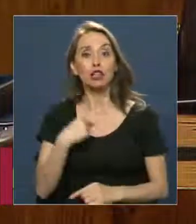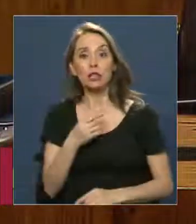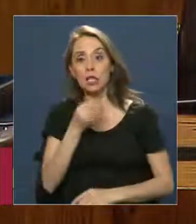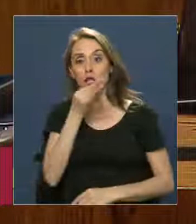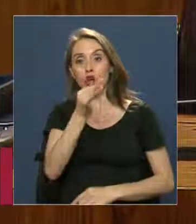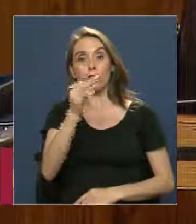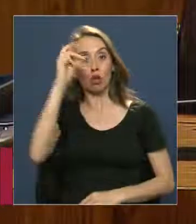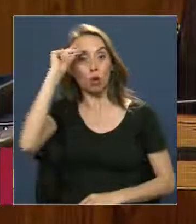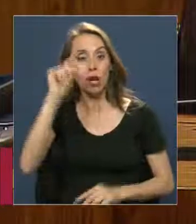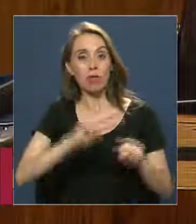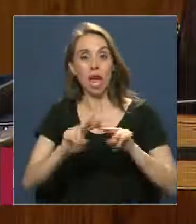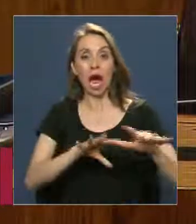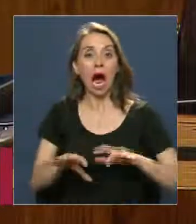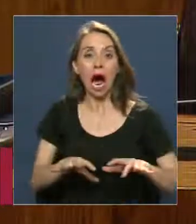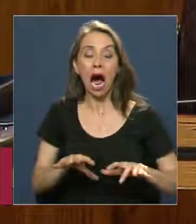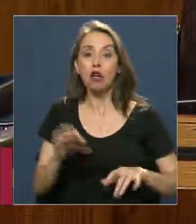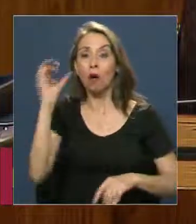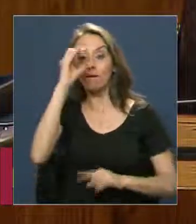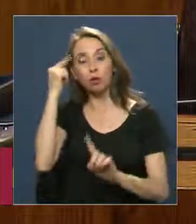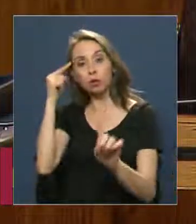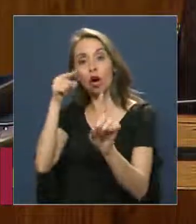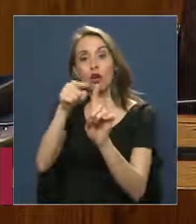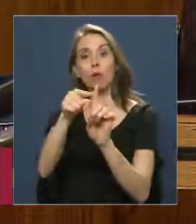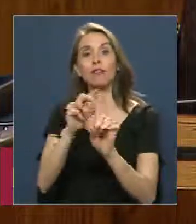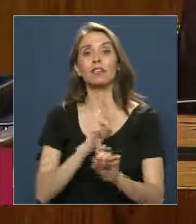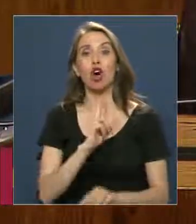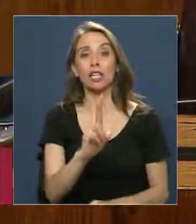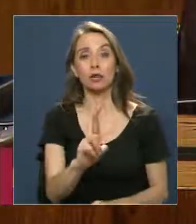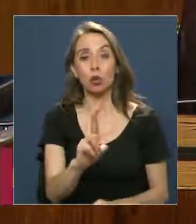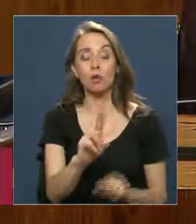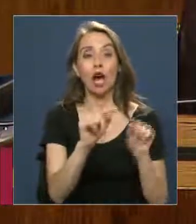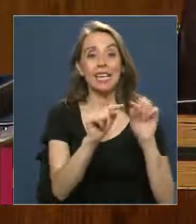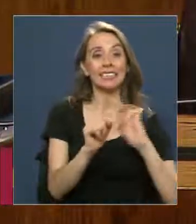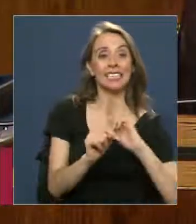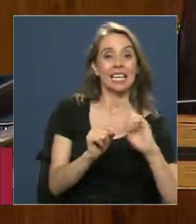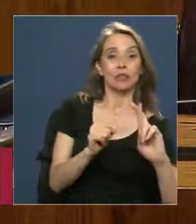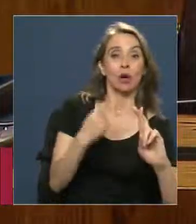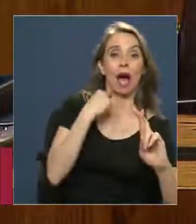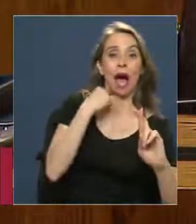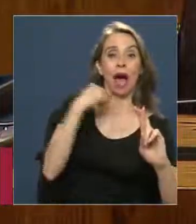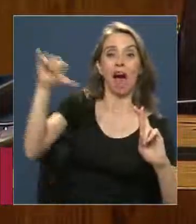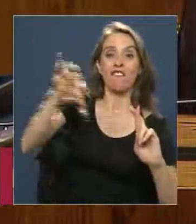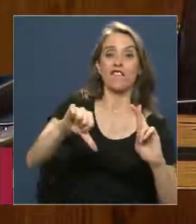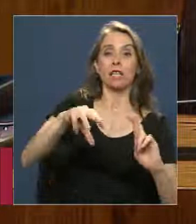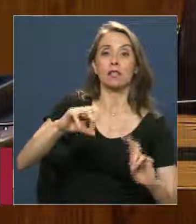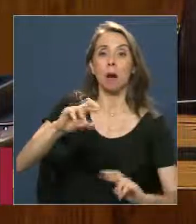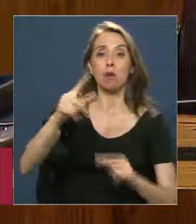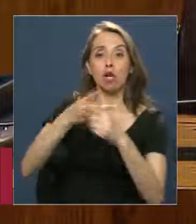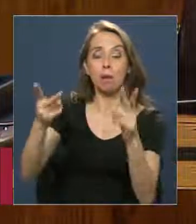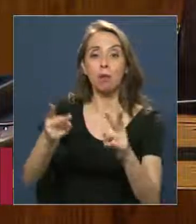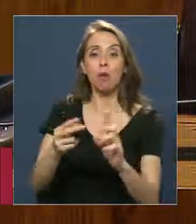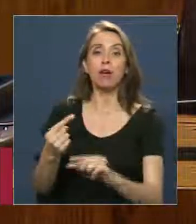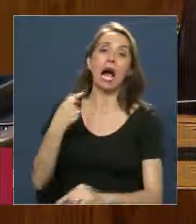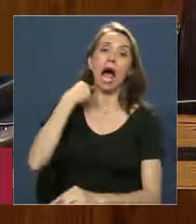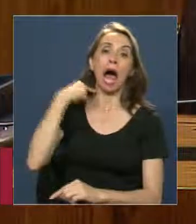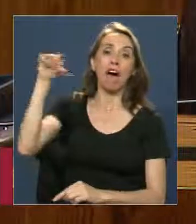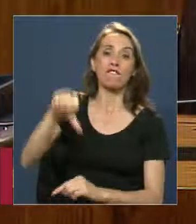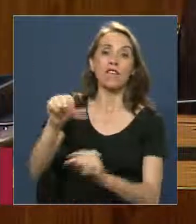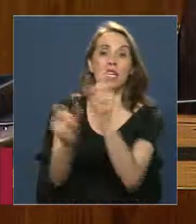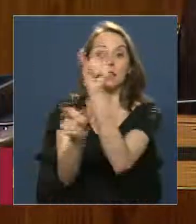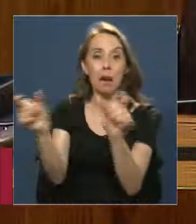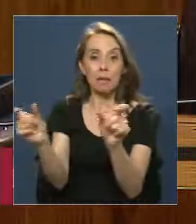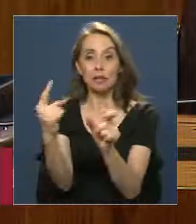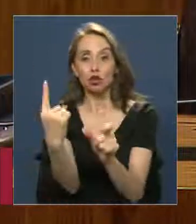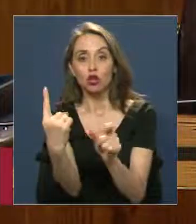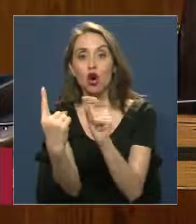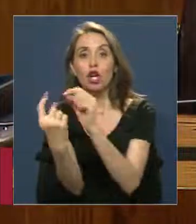pasa a la acción o se busca un resultado y este afecta a la moral pública o a personas o grupos de personas,